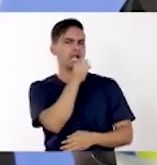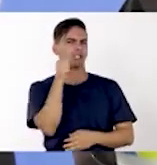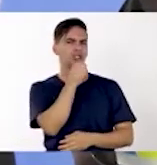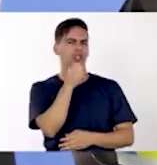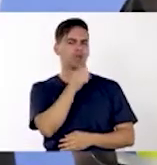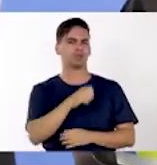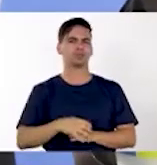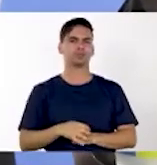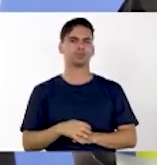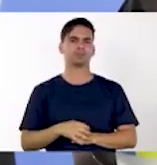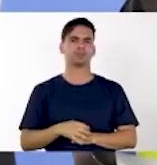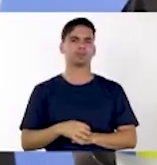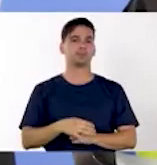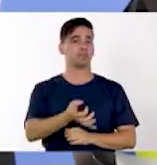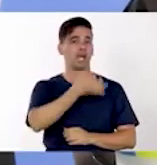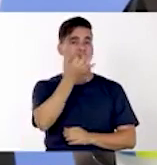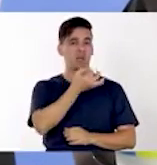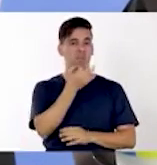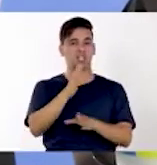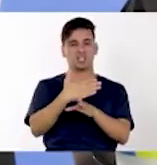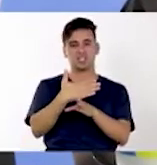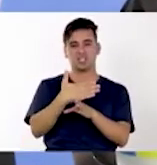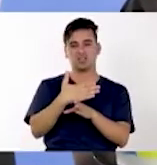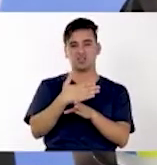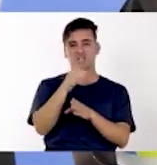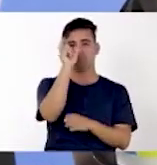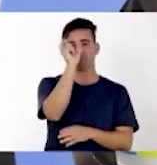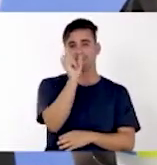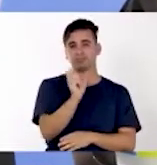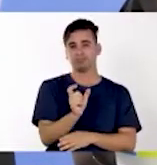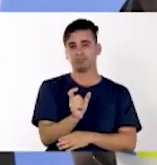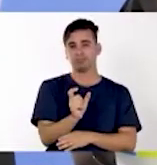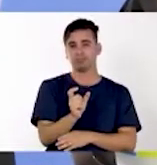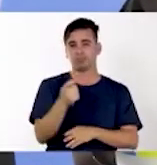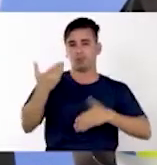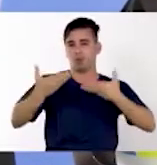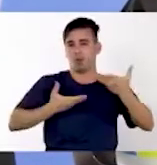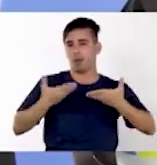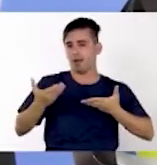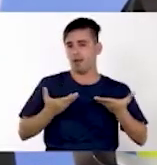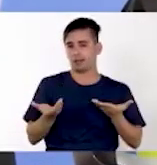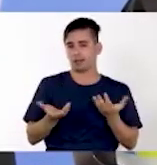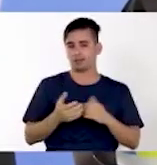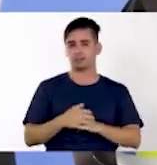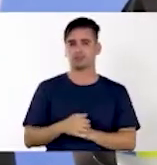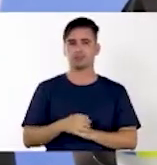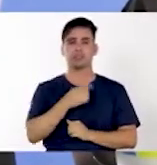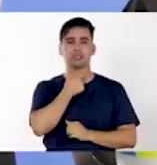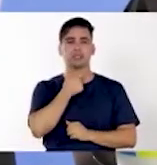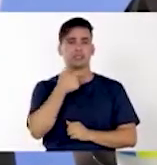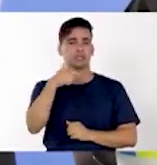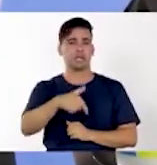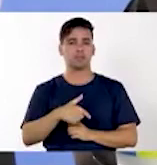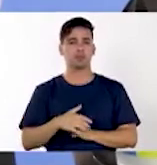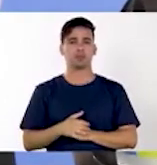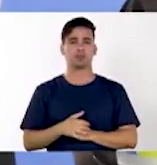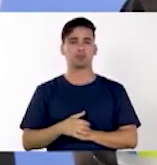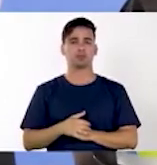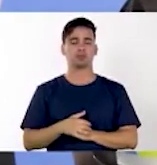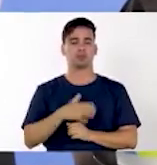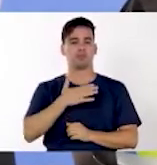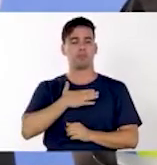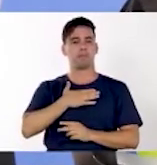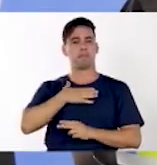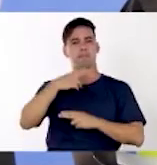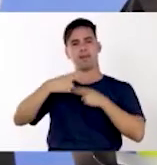28. Explica el significado que le atribuyes a estas expresiones empleadas por el poeta. ¿Cómo me haces